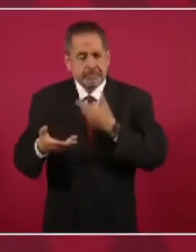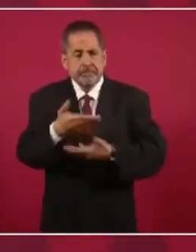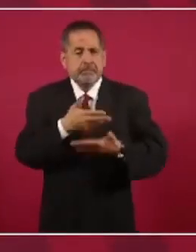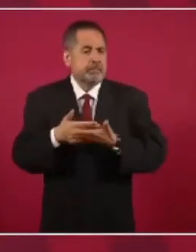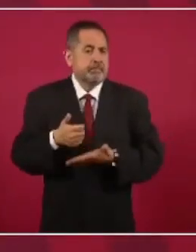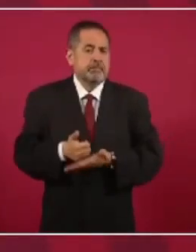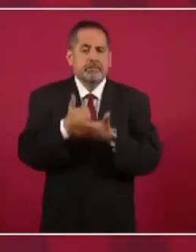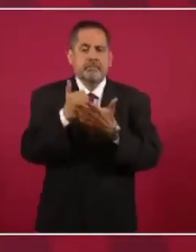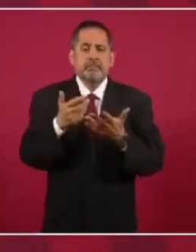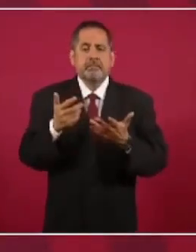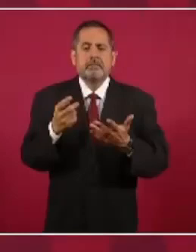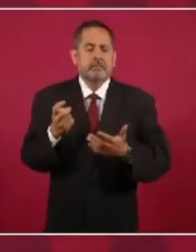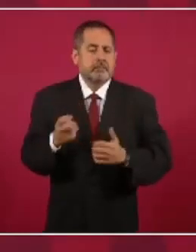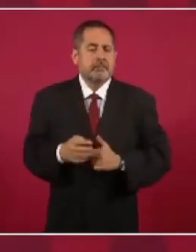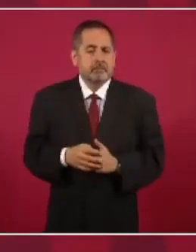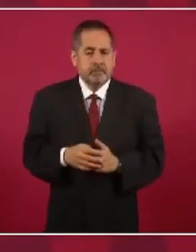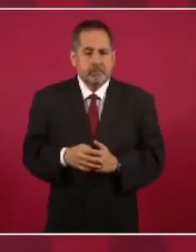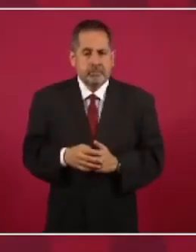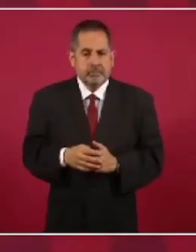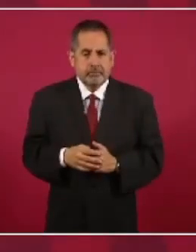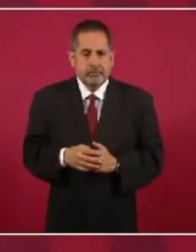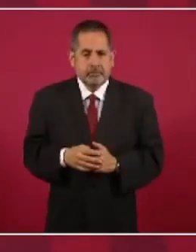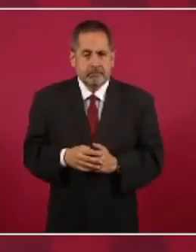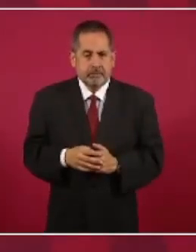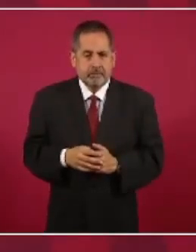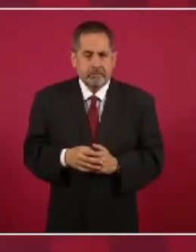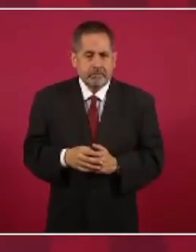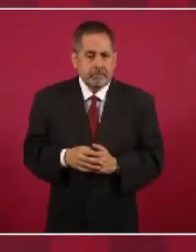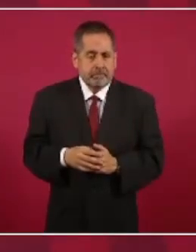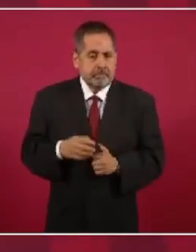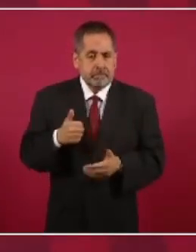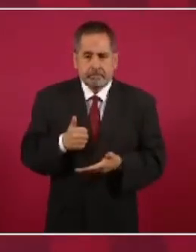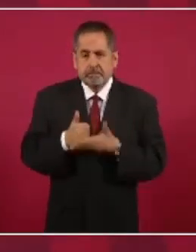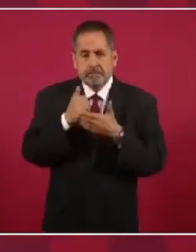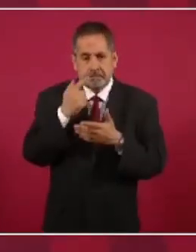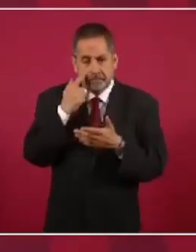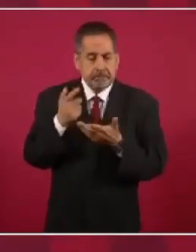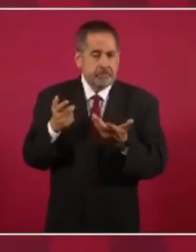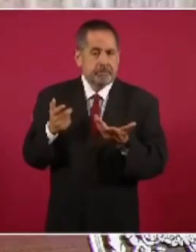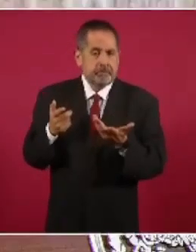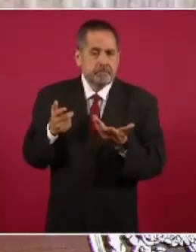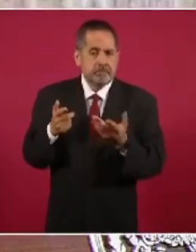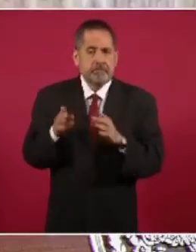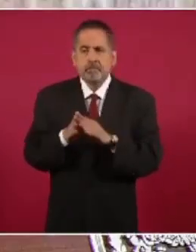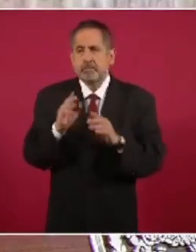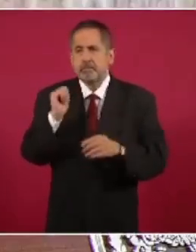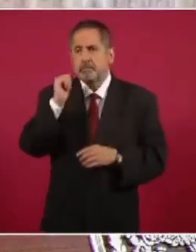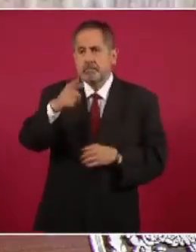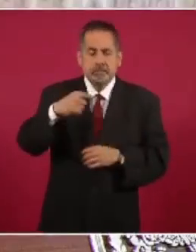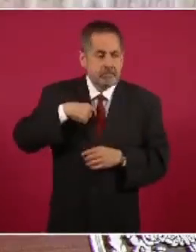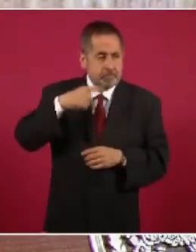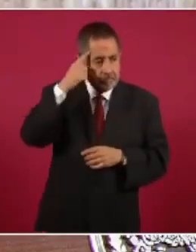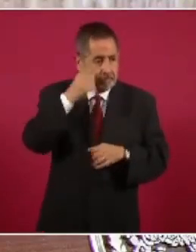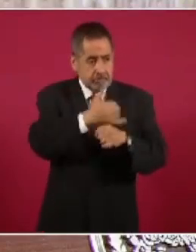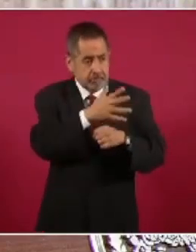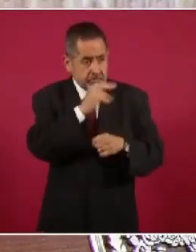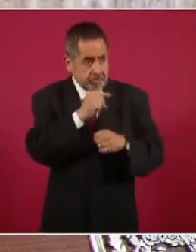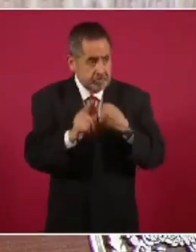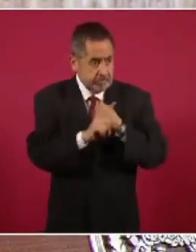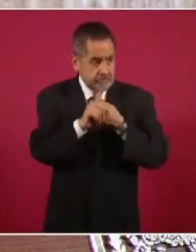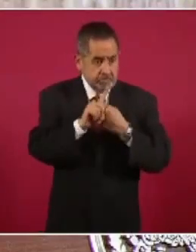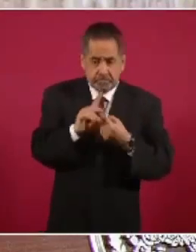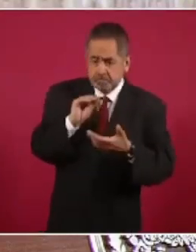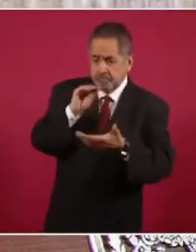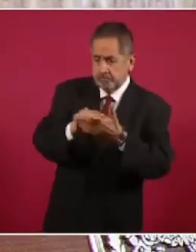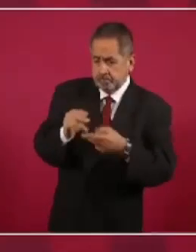ayudar si hay algo que les impida invertir